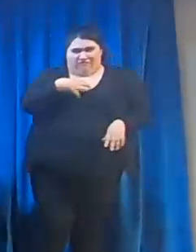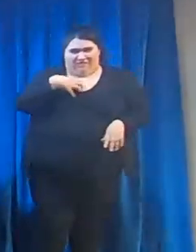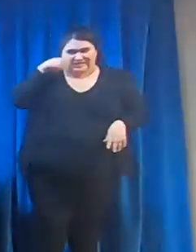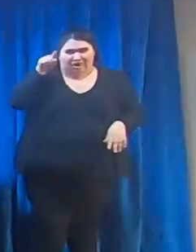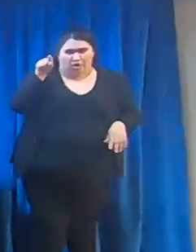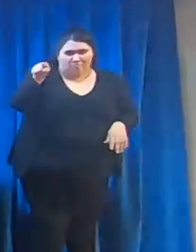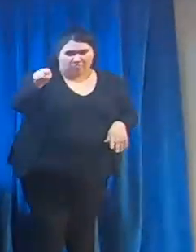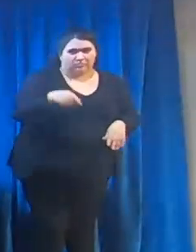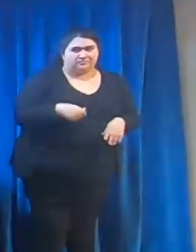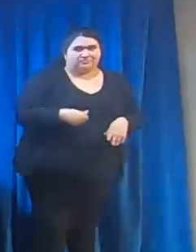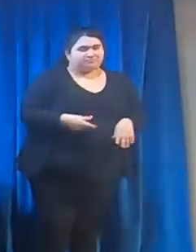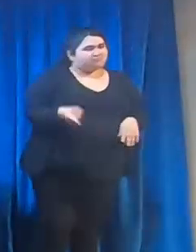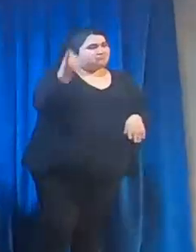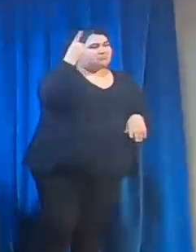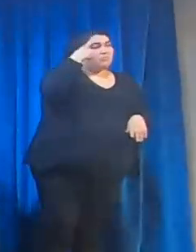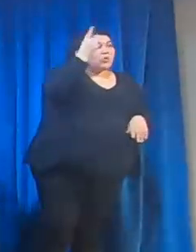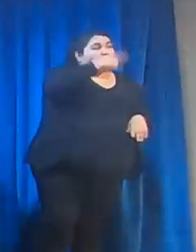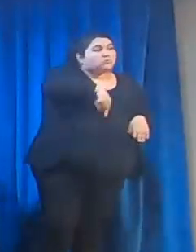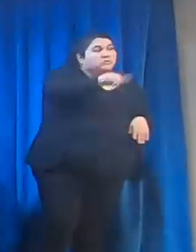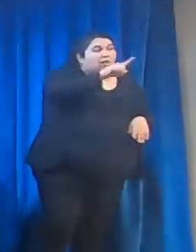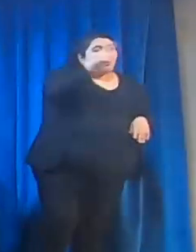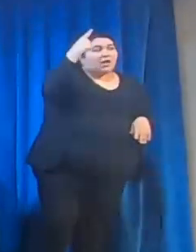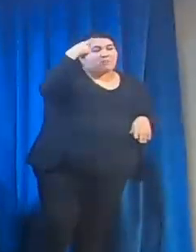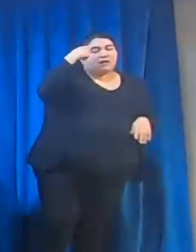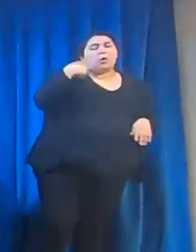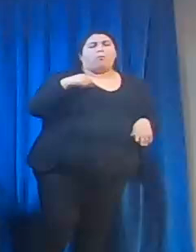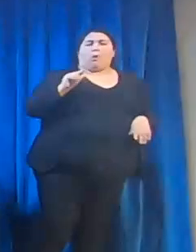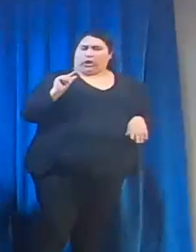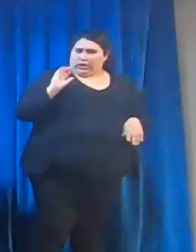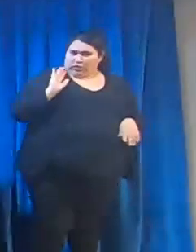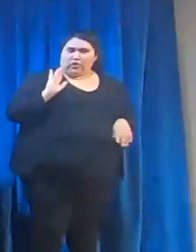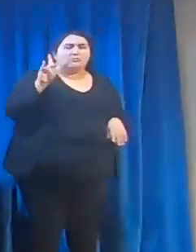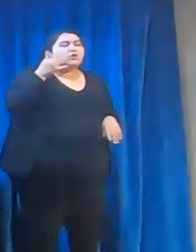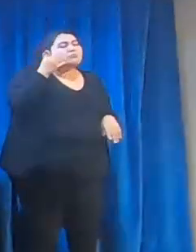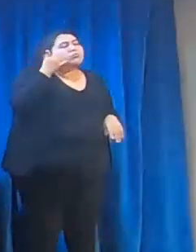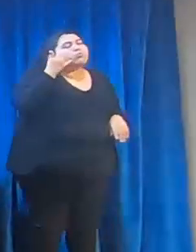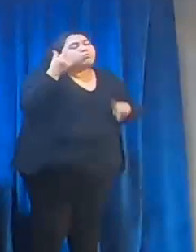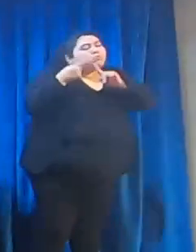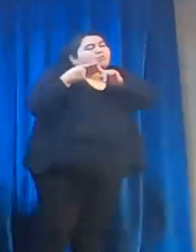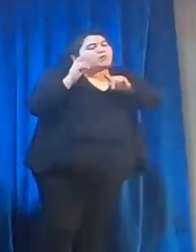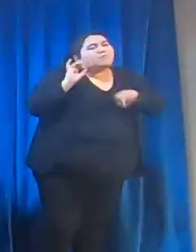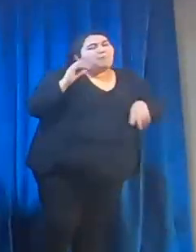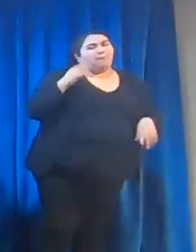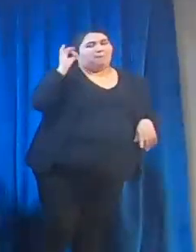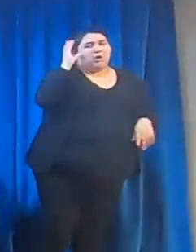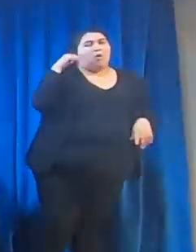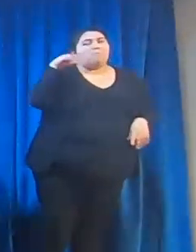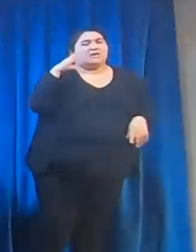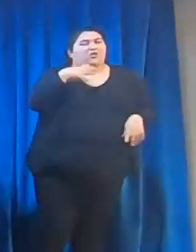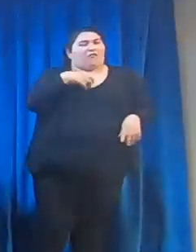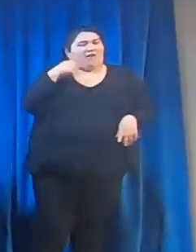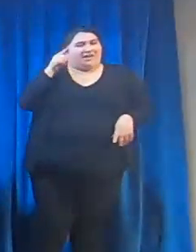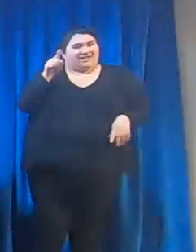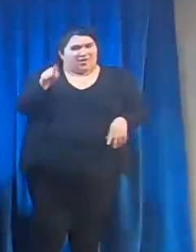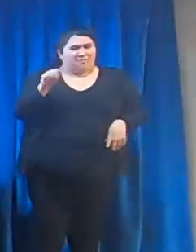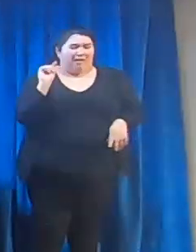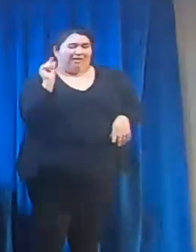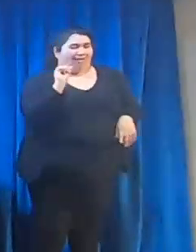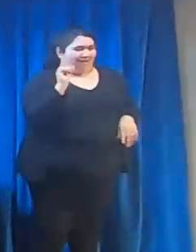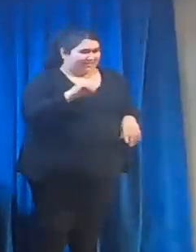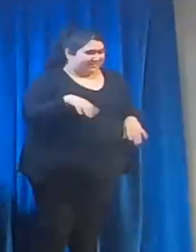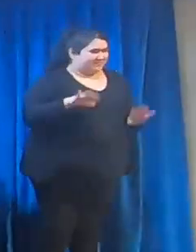vos. Imagínense, un poquito porque hablé una vez por teléfono. Pero con ellos no los conocía